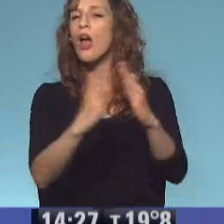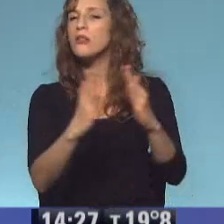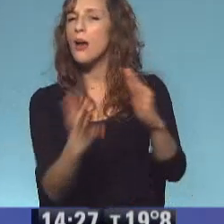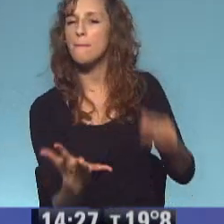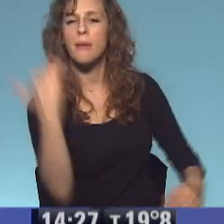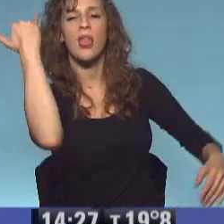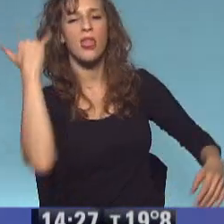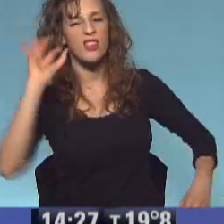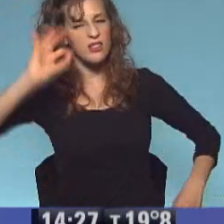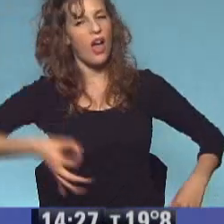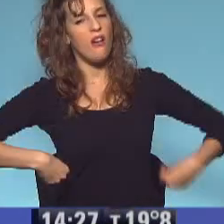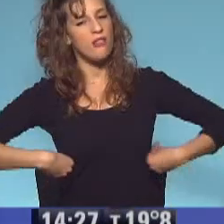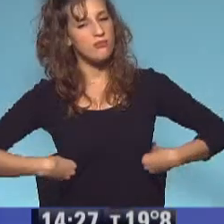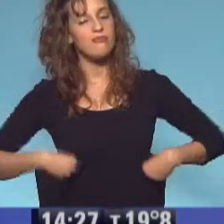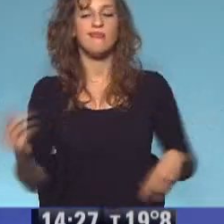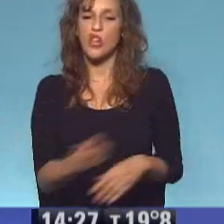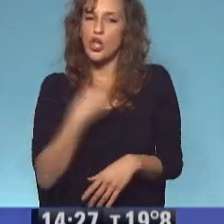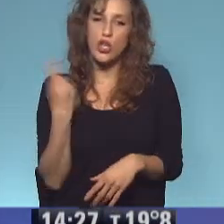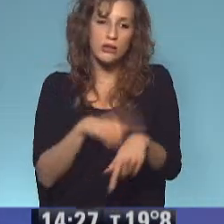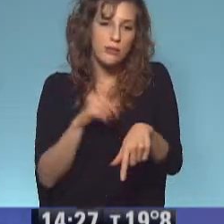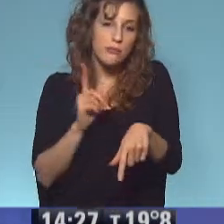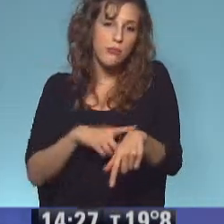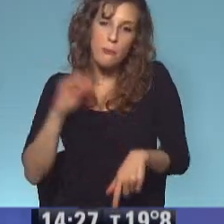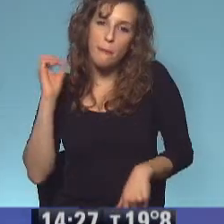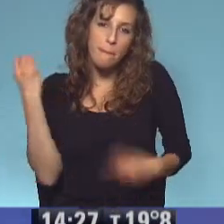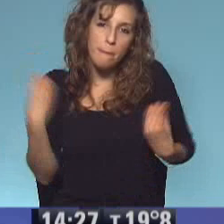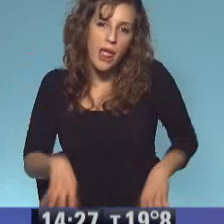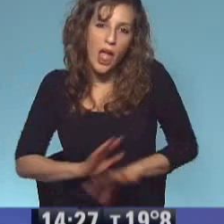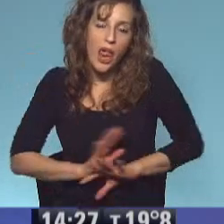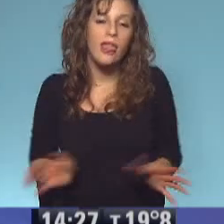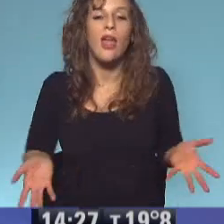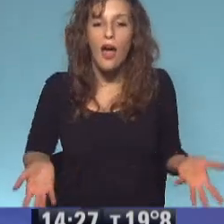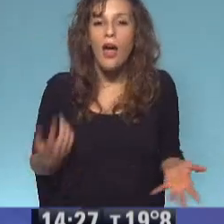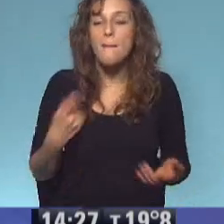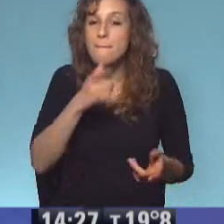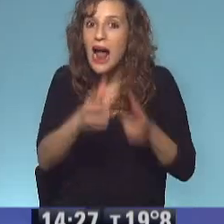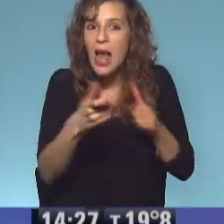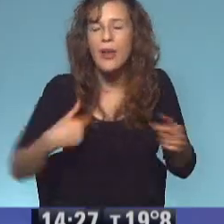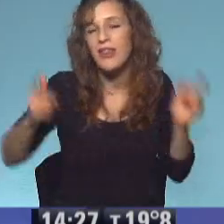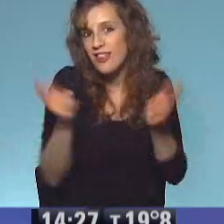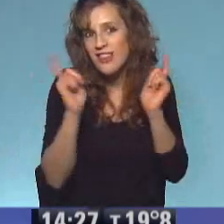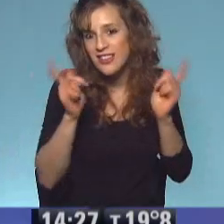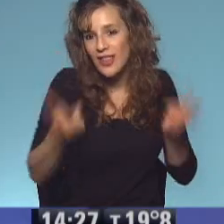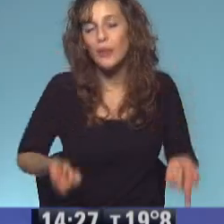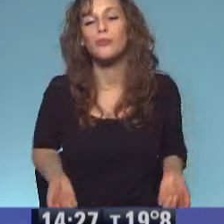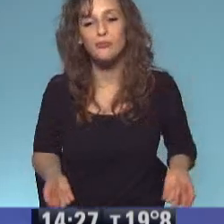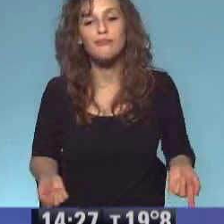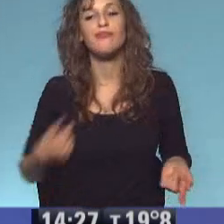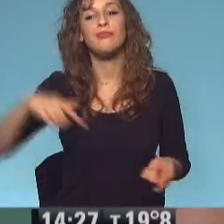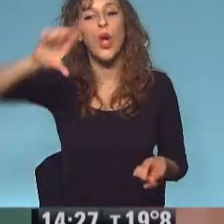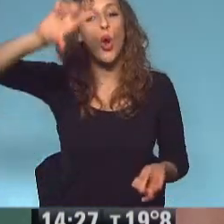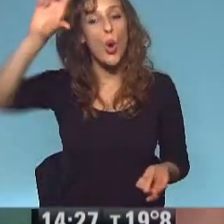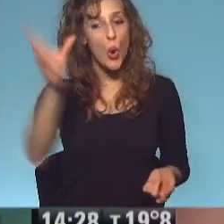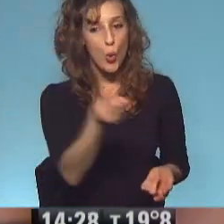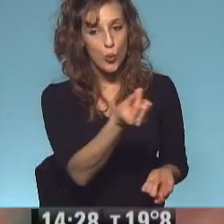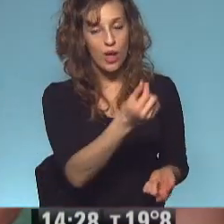sí, porque nosotros perdimos mucho tiempo acá. Sí, nos distrajimos. La luna. Porque las palabras son muy divertidas, ¿no? Bien, sigamos. La luna y una